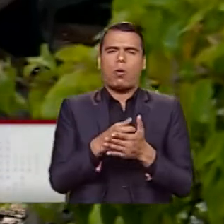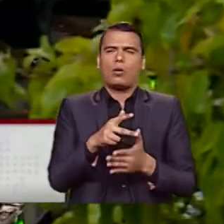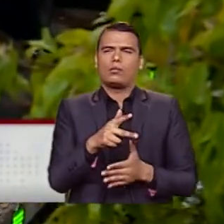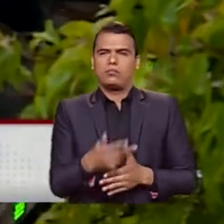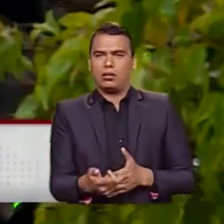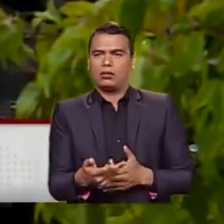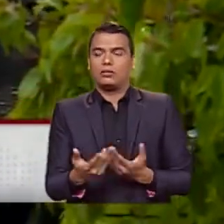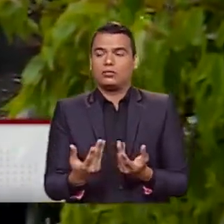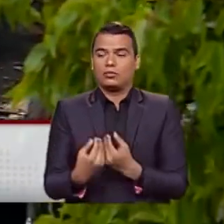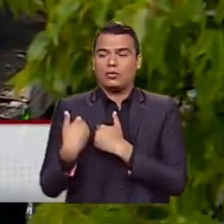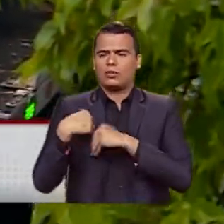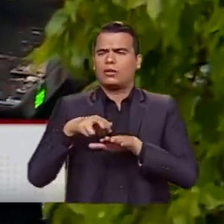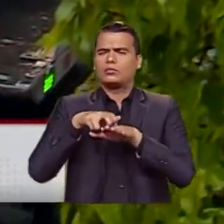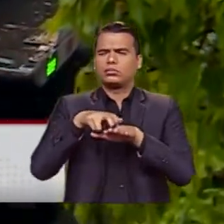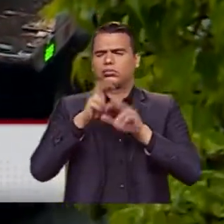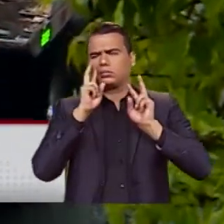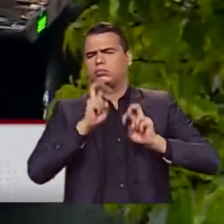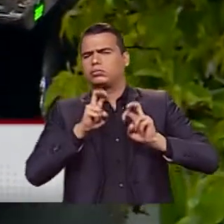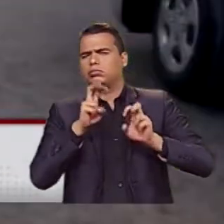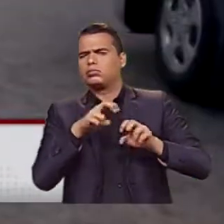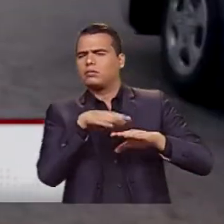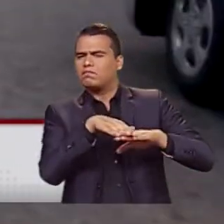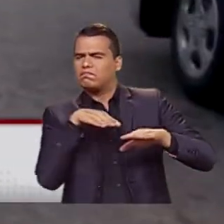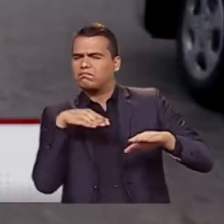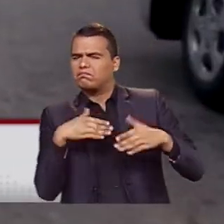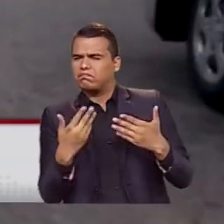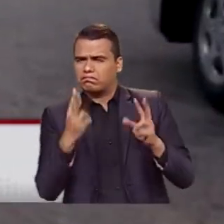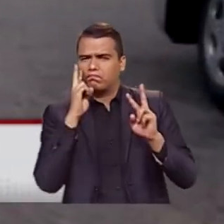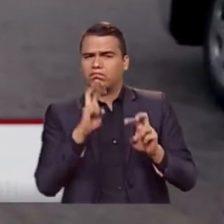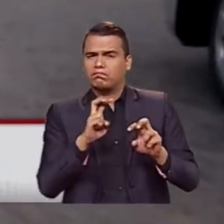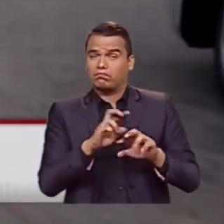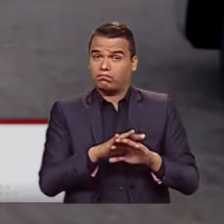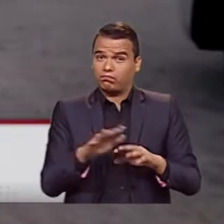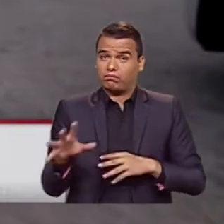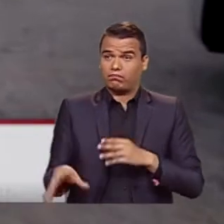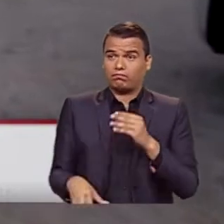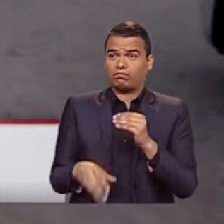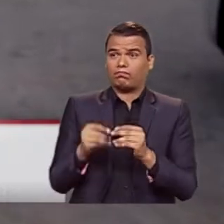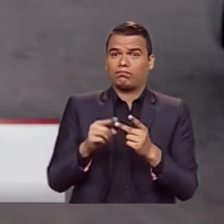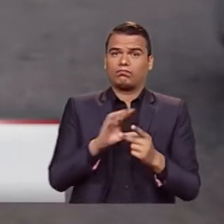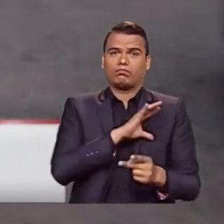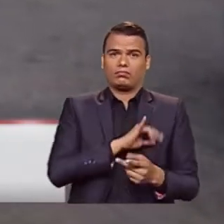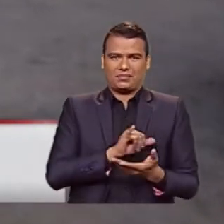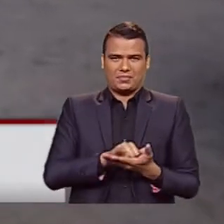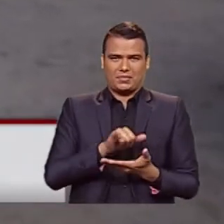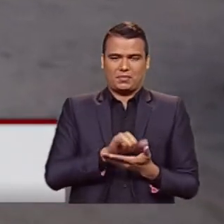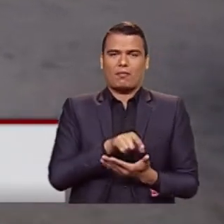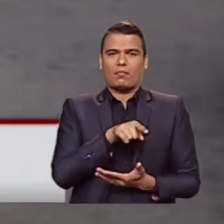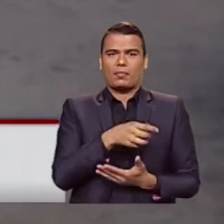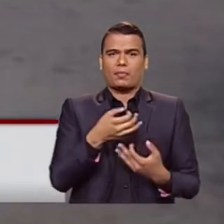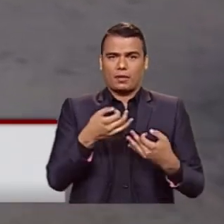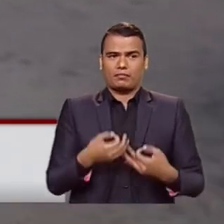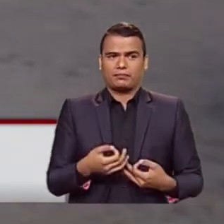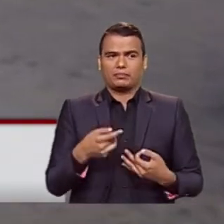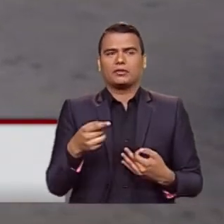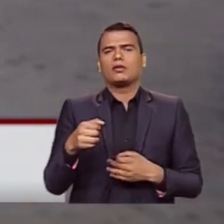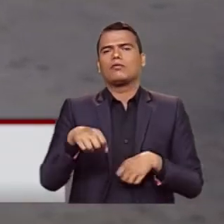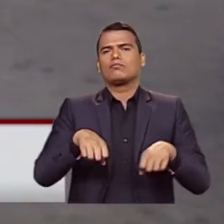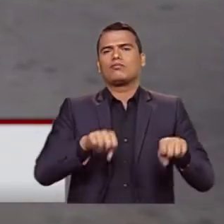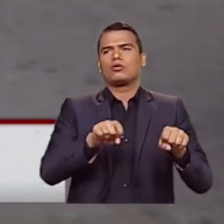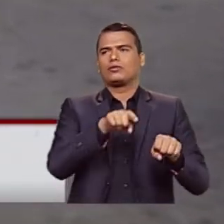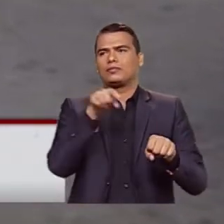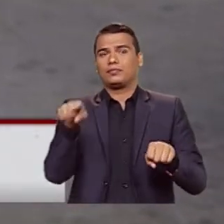investigaciones sobre este hecho de otra parte también en la ciudad de cali se presentó la colisión de una motocicleta